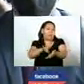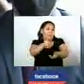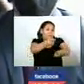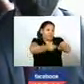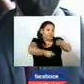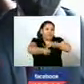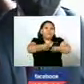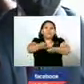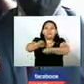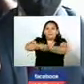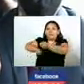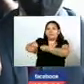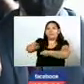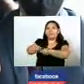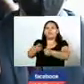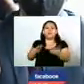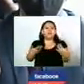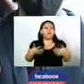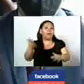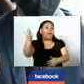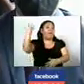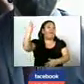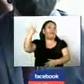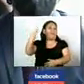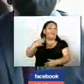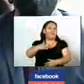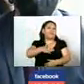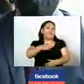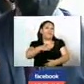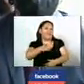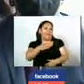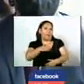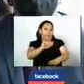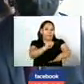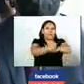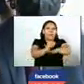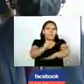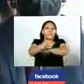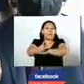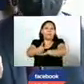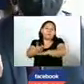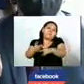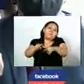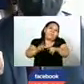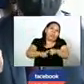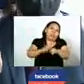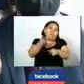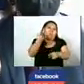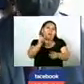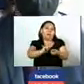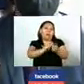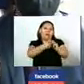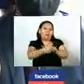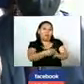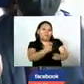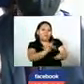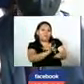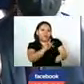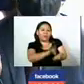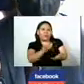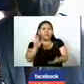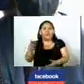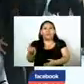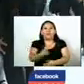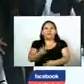también algunas de estas sociedades ya estaban creadas de forma lícita pero posteriormente fueron utilizadas en acciones ilícitas por los